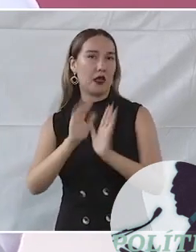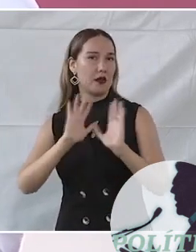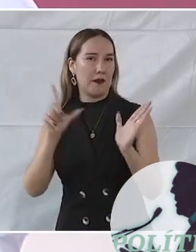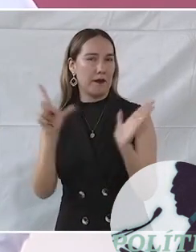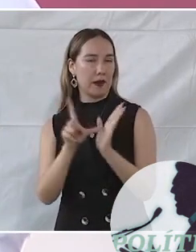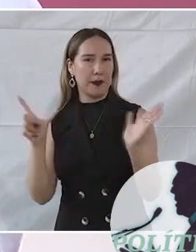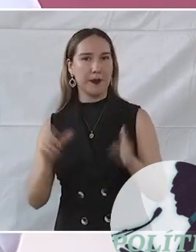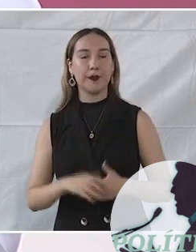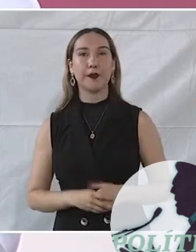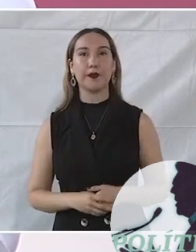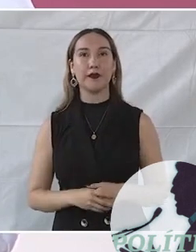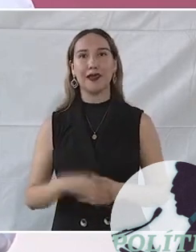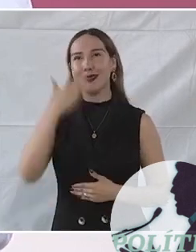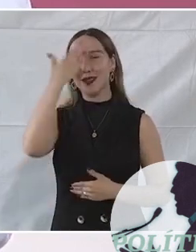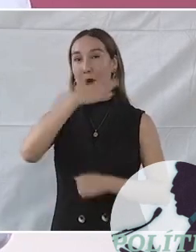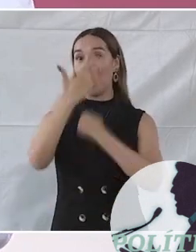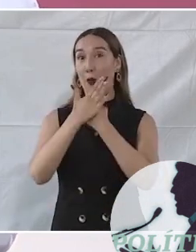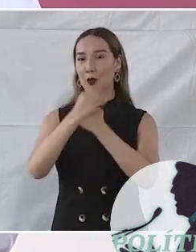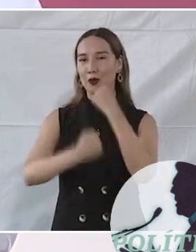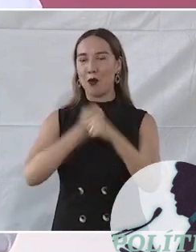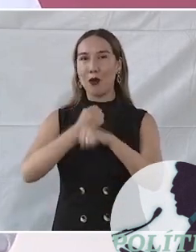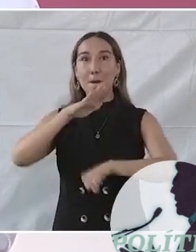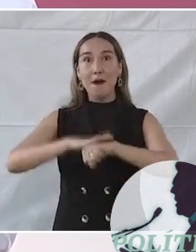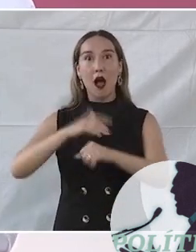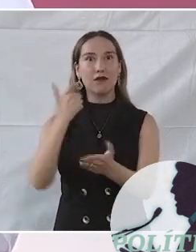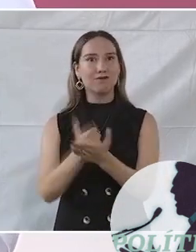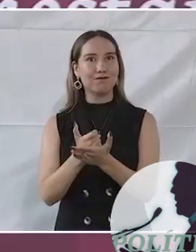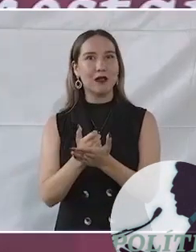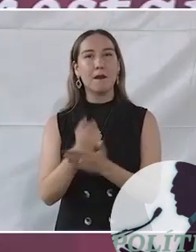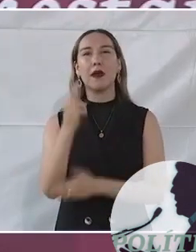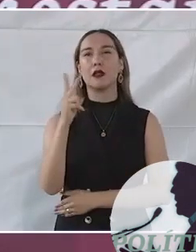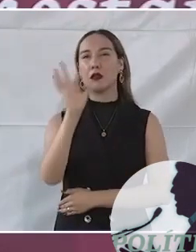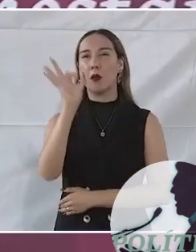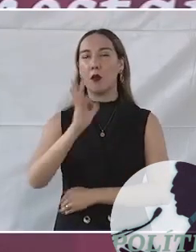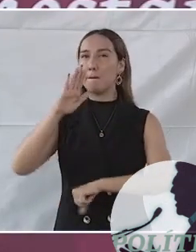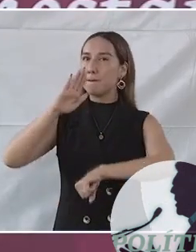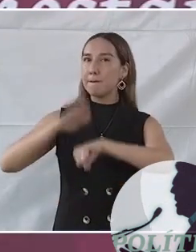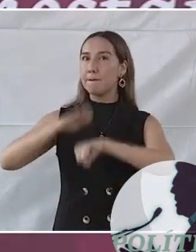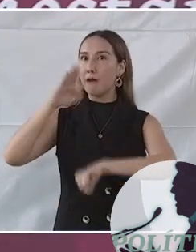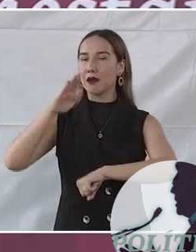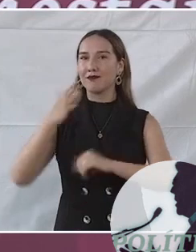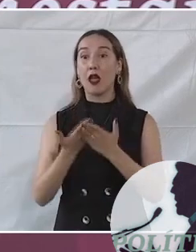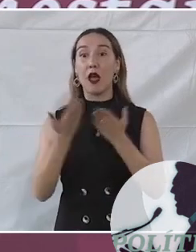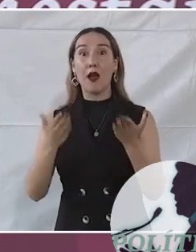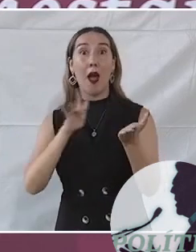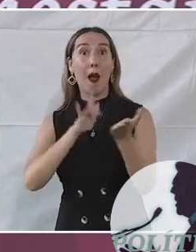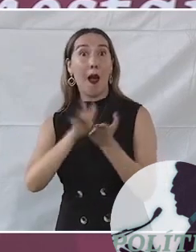para recordar que el próximo año el monto aumentará 25%. Esta pensión...